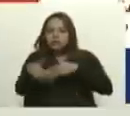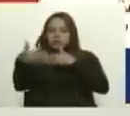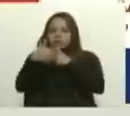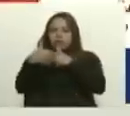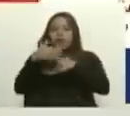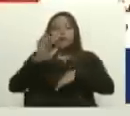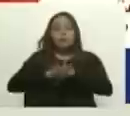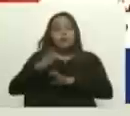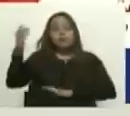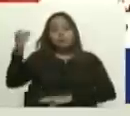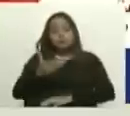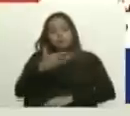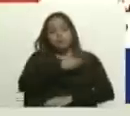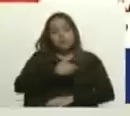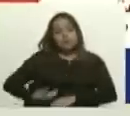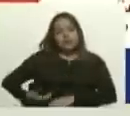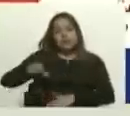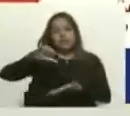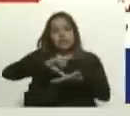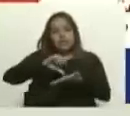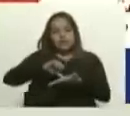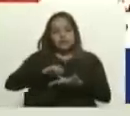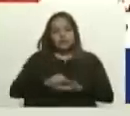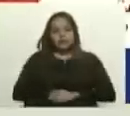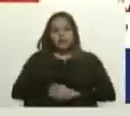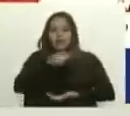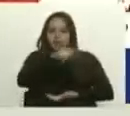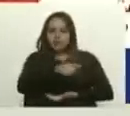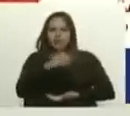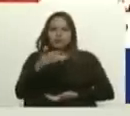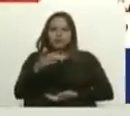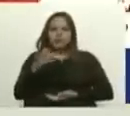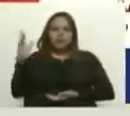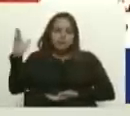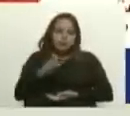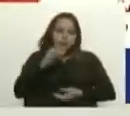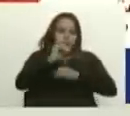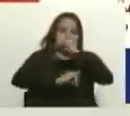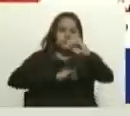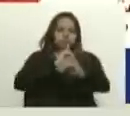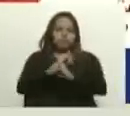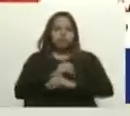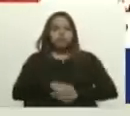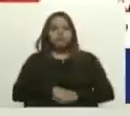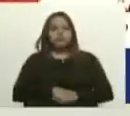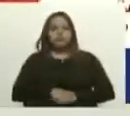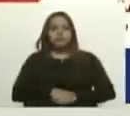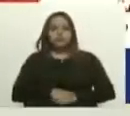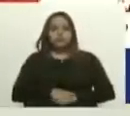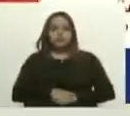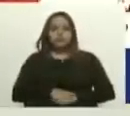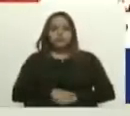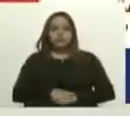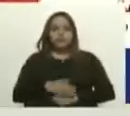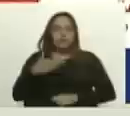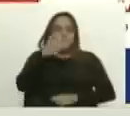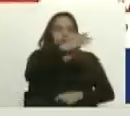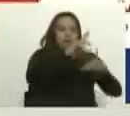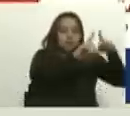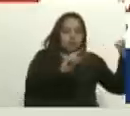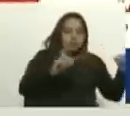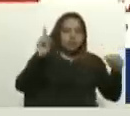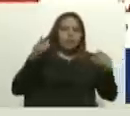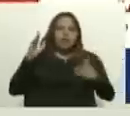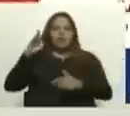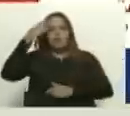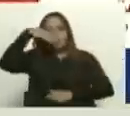visita. Es más, si esa visita, como está planteada, va para Nicaragua y va para Cuba. Qué